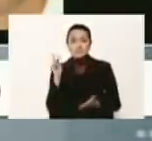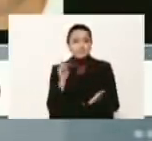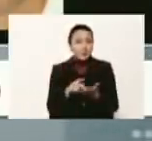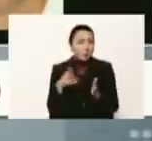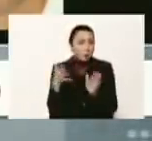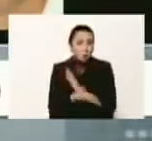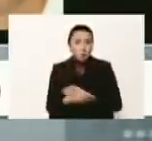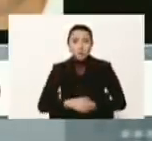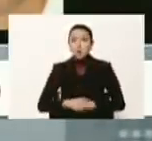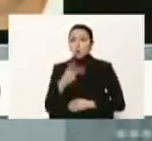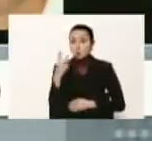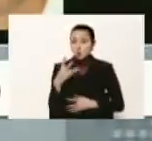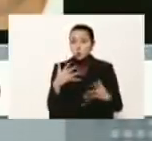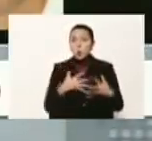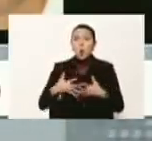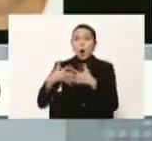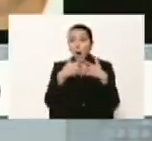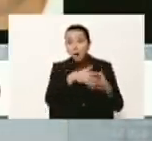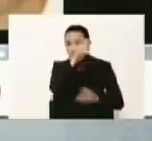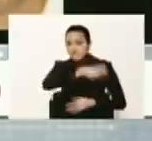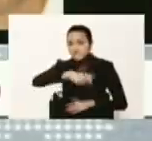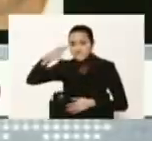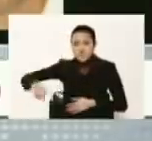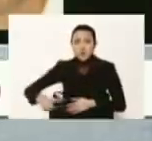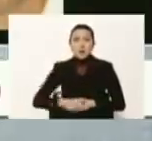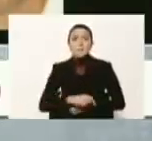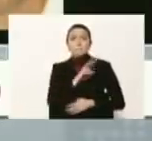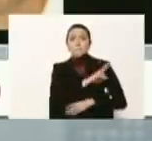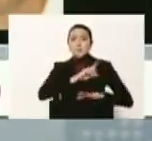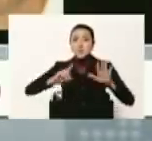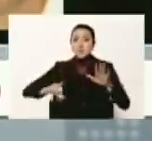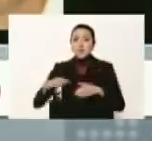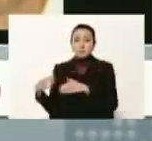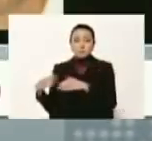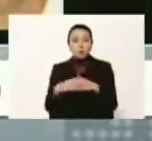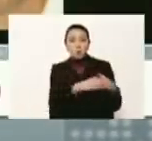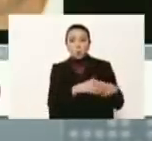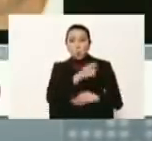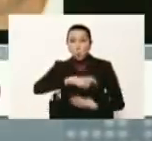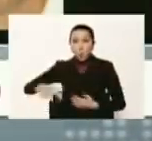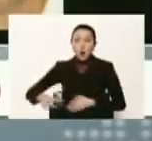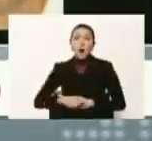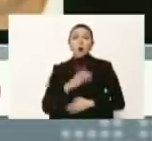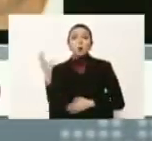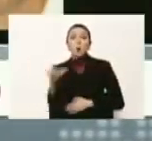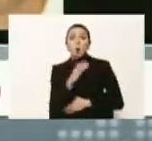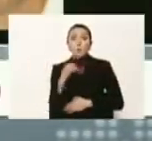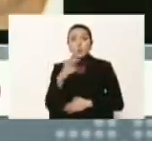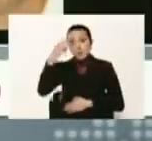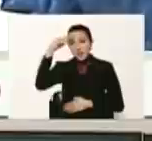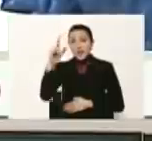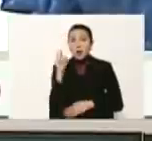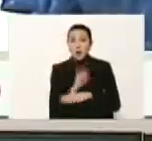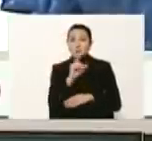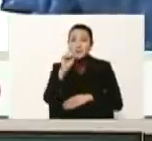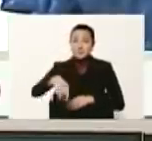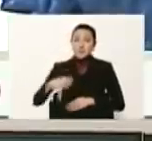participación, 2 estadounidenses, 26 colombianos, algunos traidores haitianos,